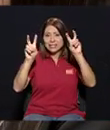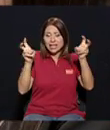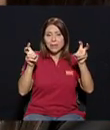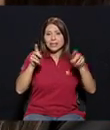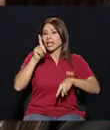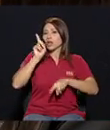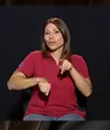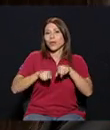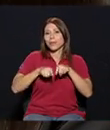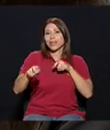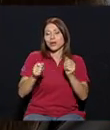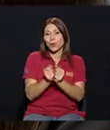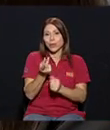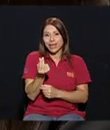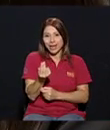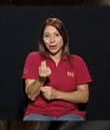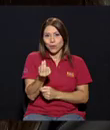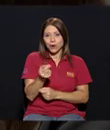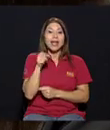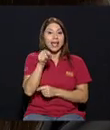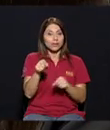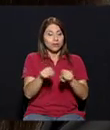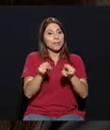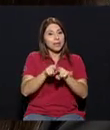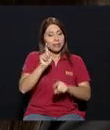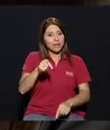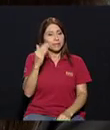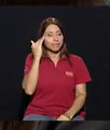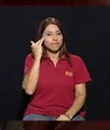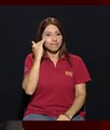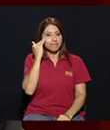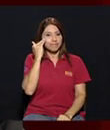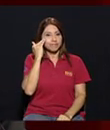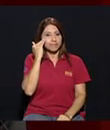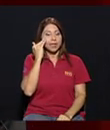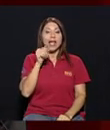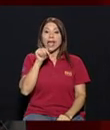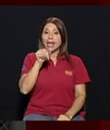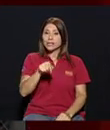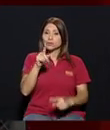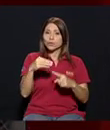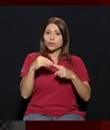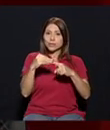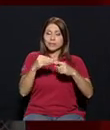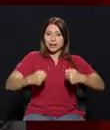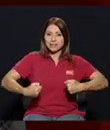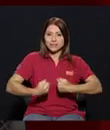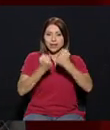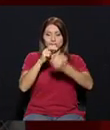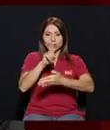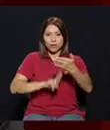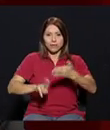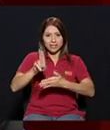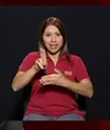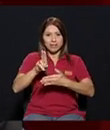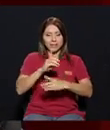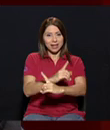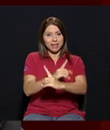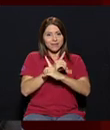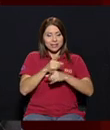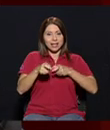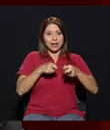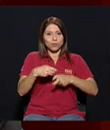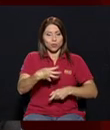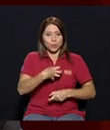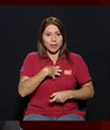palestra y que no se pueden medir con dinero, que es un aspecto que también hay que tomar en cuenta. Y es aquí uno de los principales retos que tiene la universidad